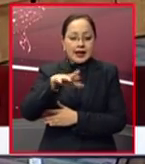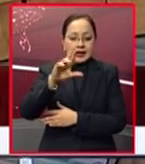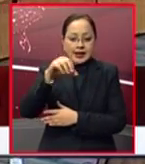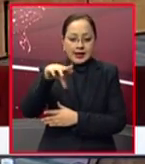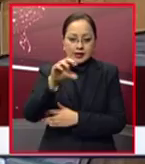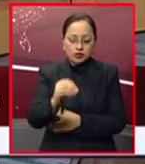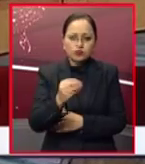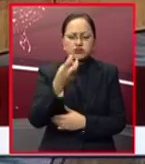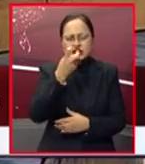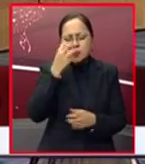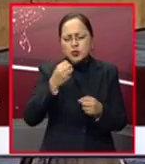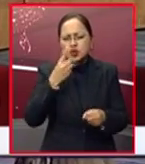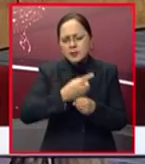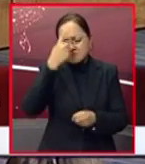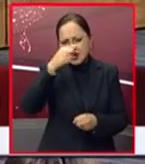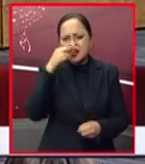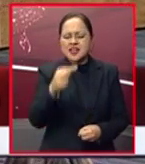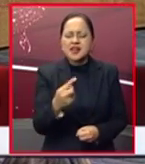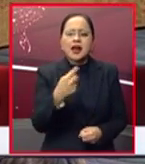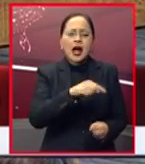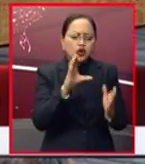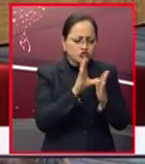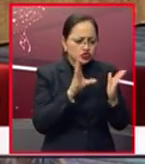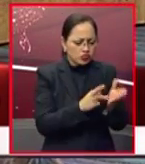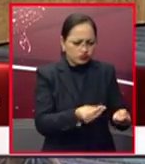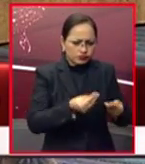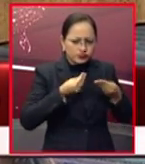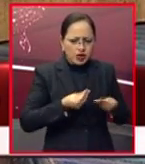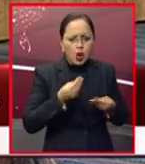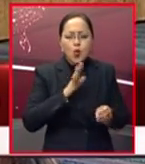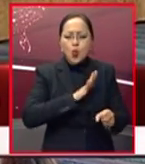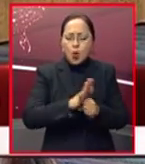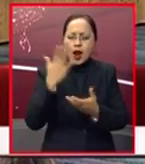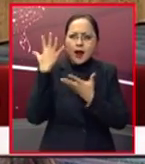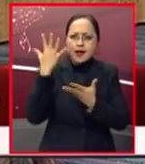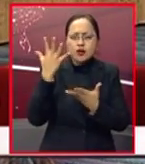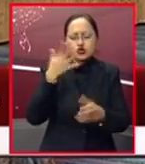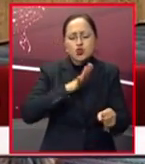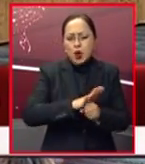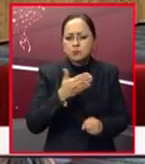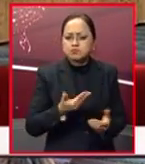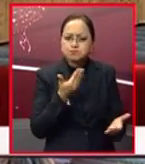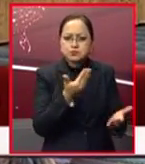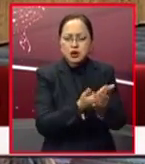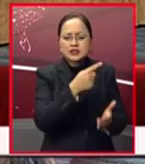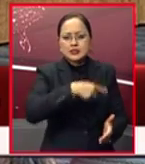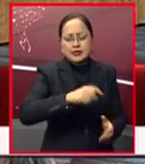para repensar cómo la Constitución responde con eficacia a los anhelos y exigencias de la sociedad.